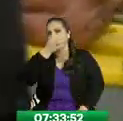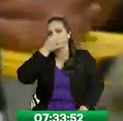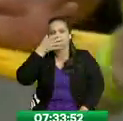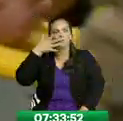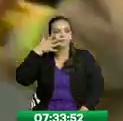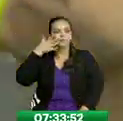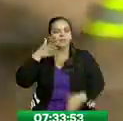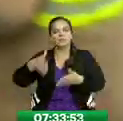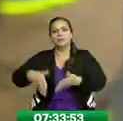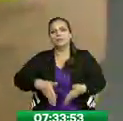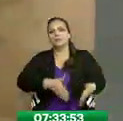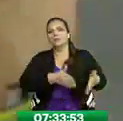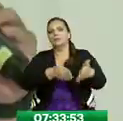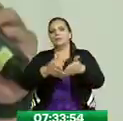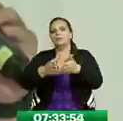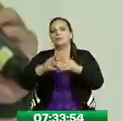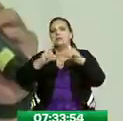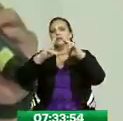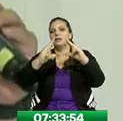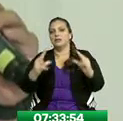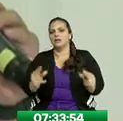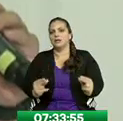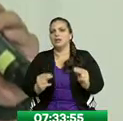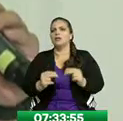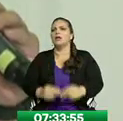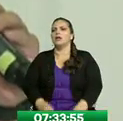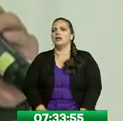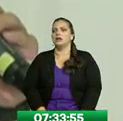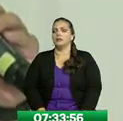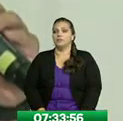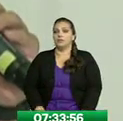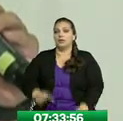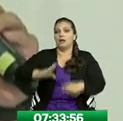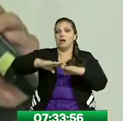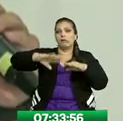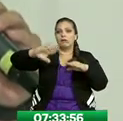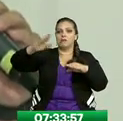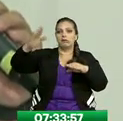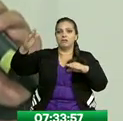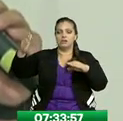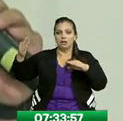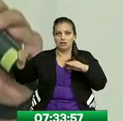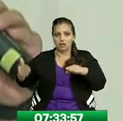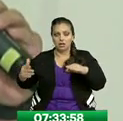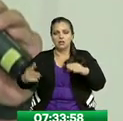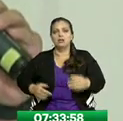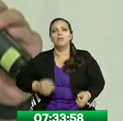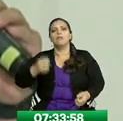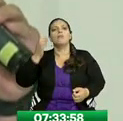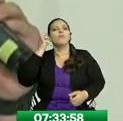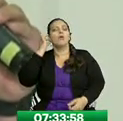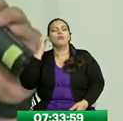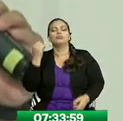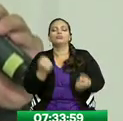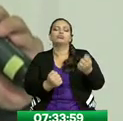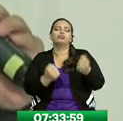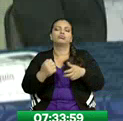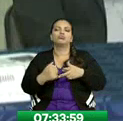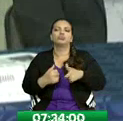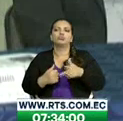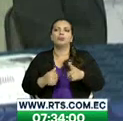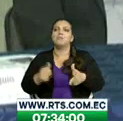el deslizamiento de rocas. Este sí fue un accidente producto de de un evento